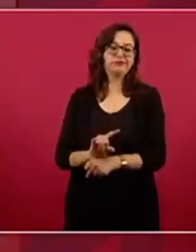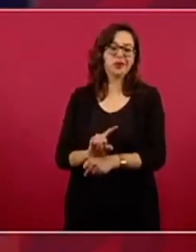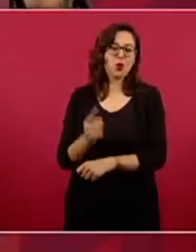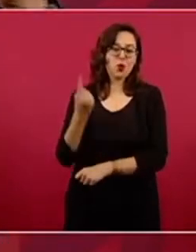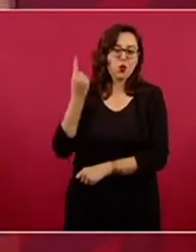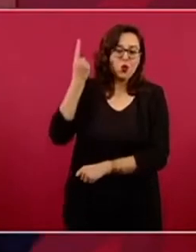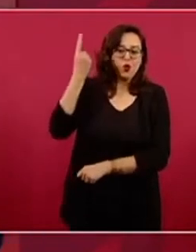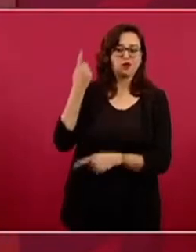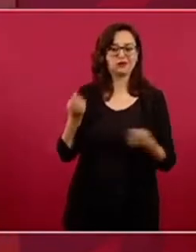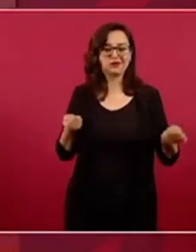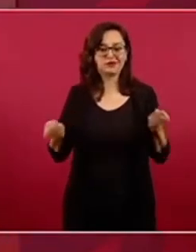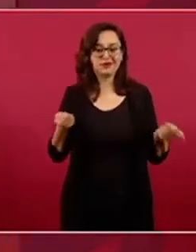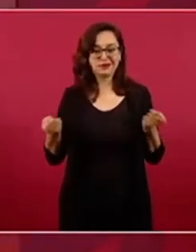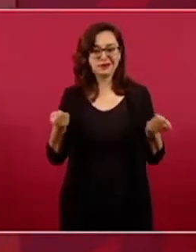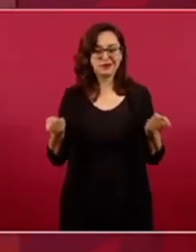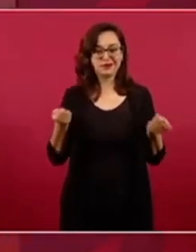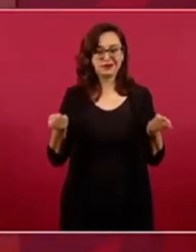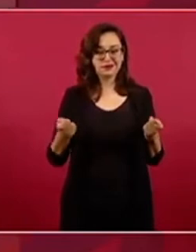por las grandes corporaciones.